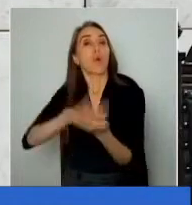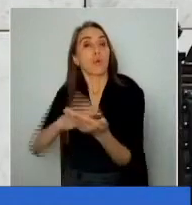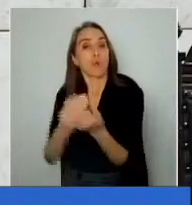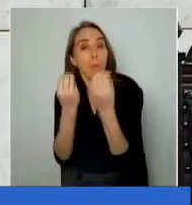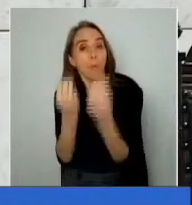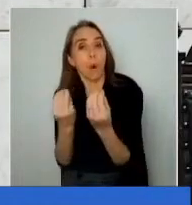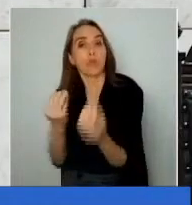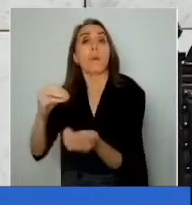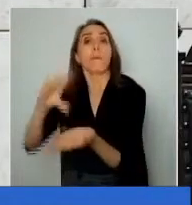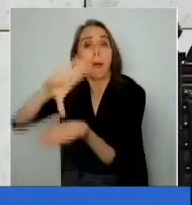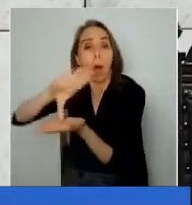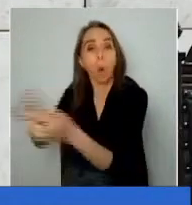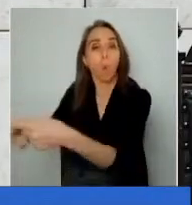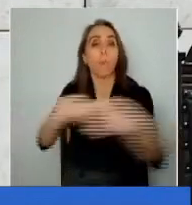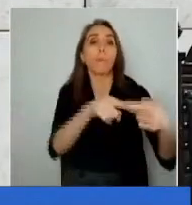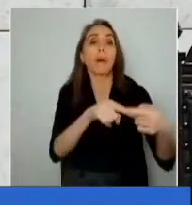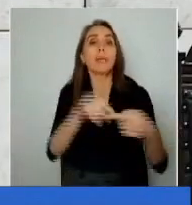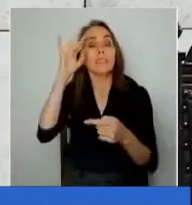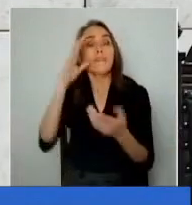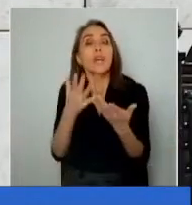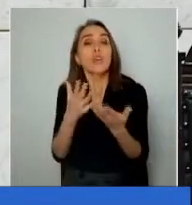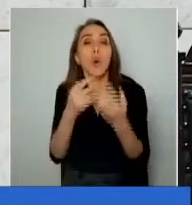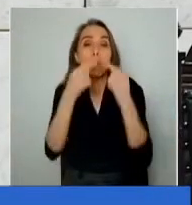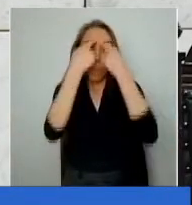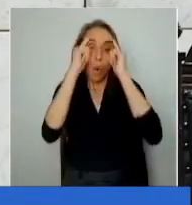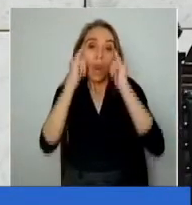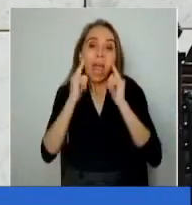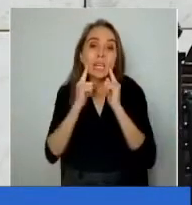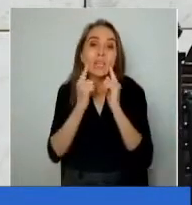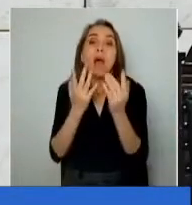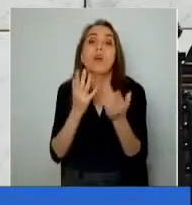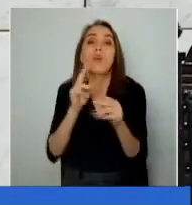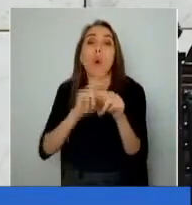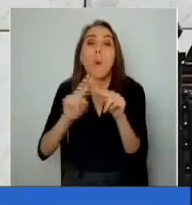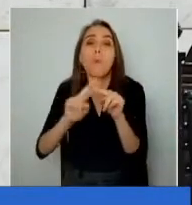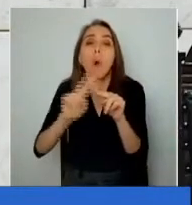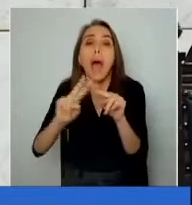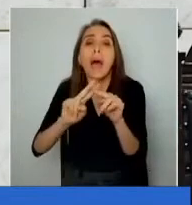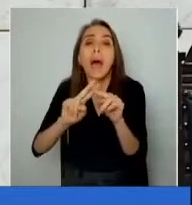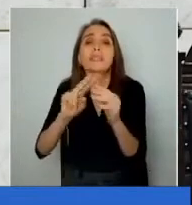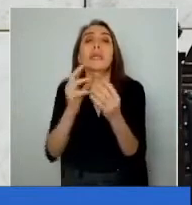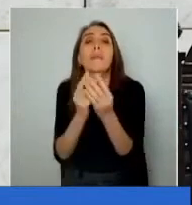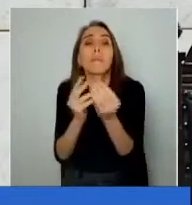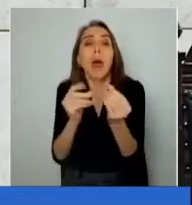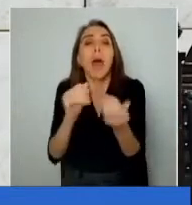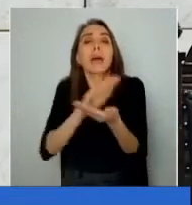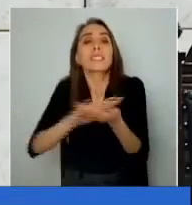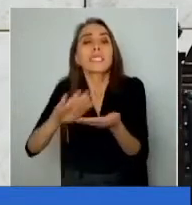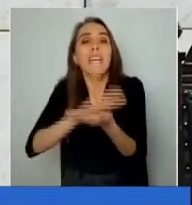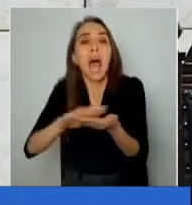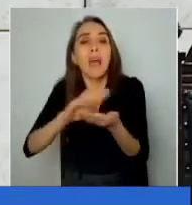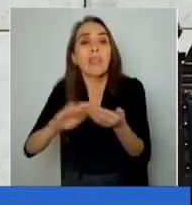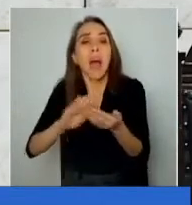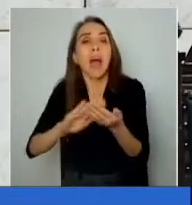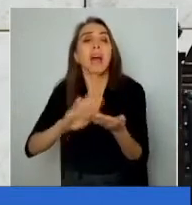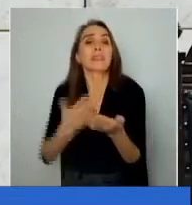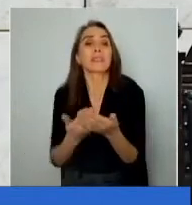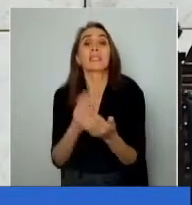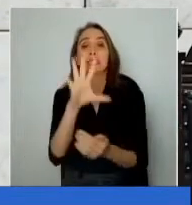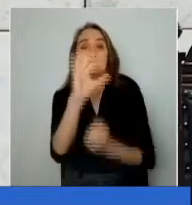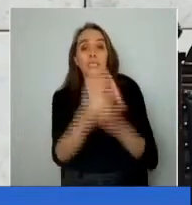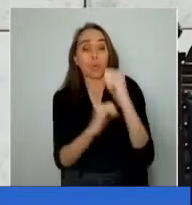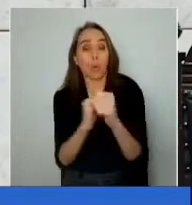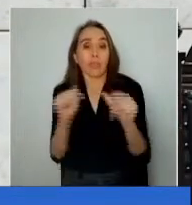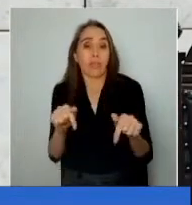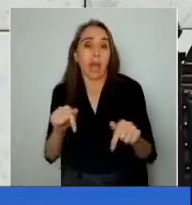cómo se sanan esas heridas los 50 años son una cocción propicia para confirmar